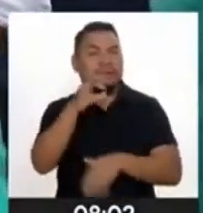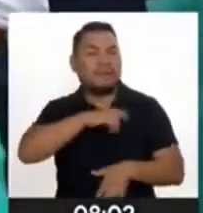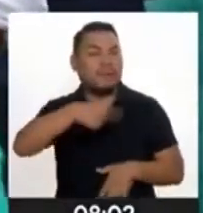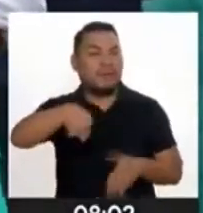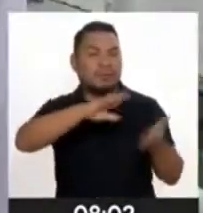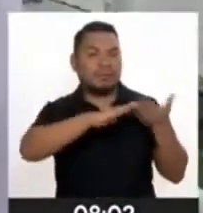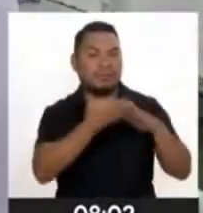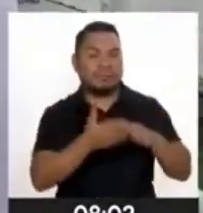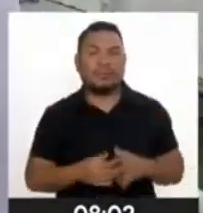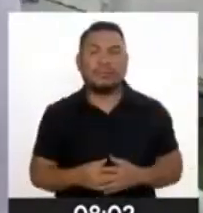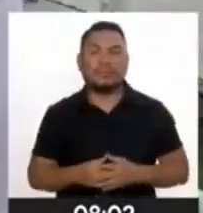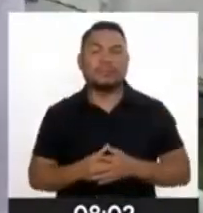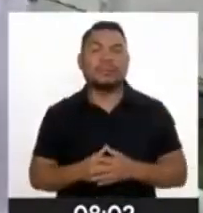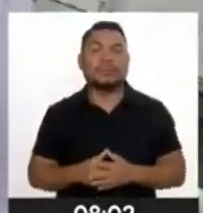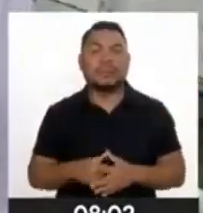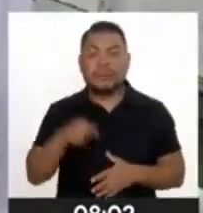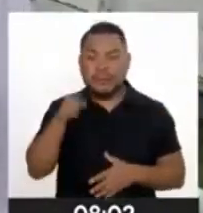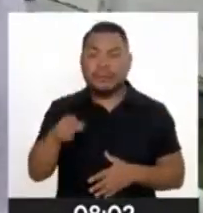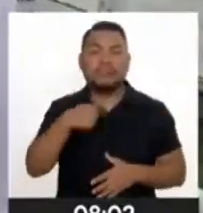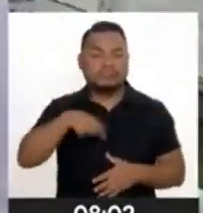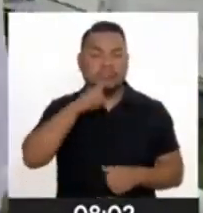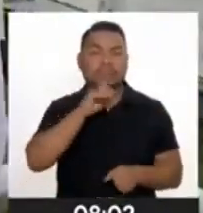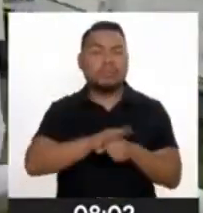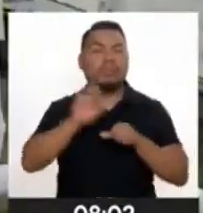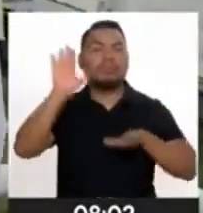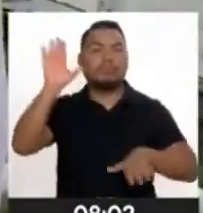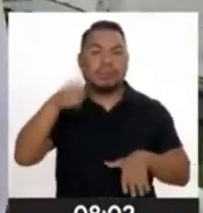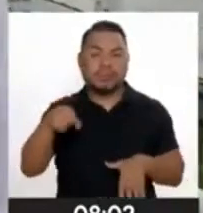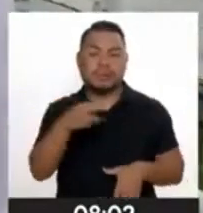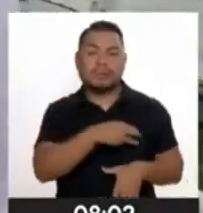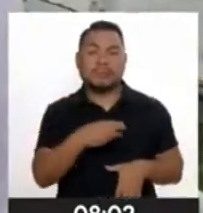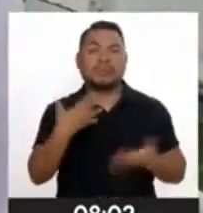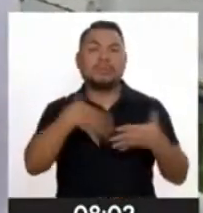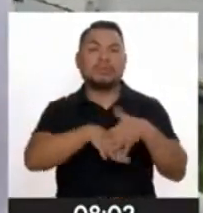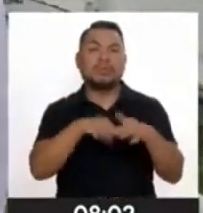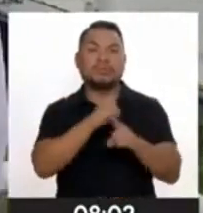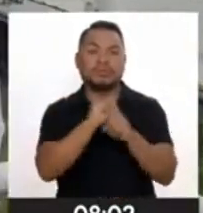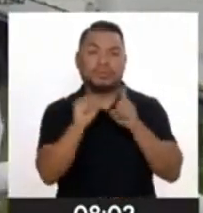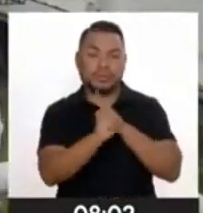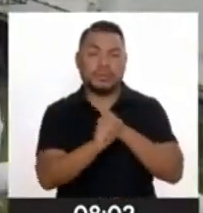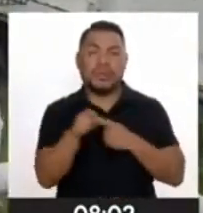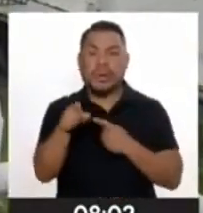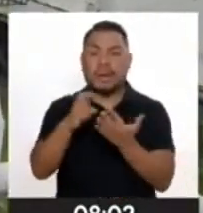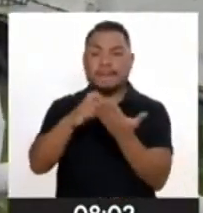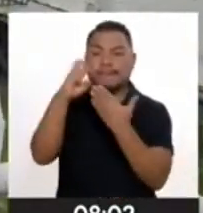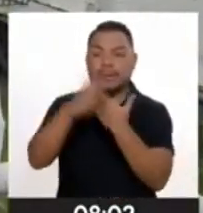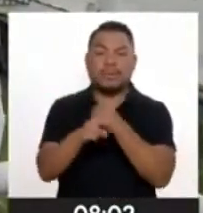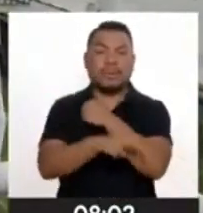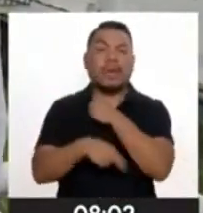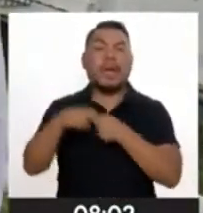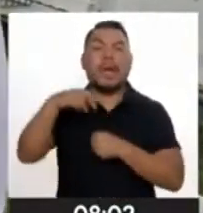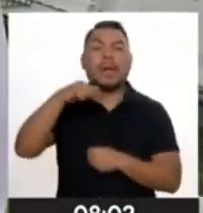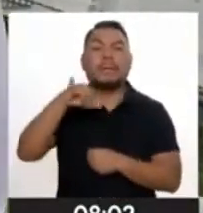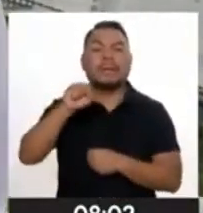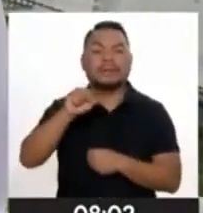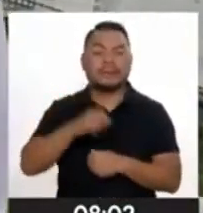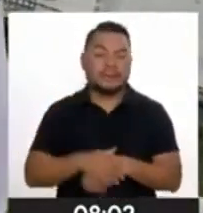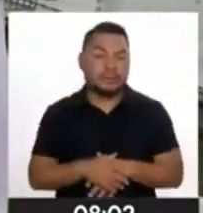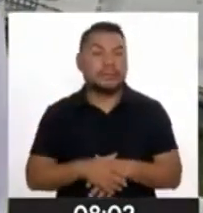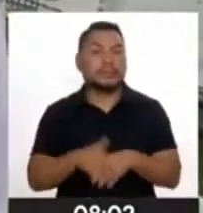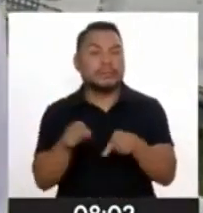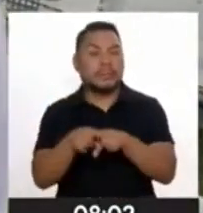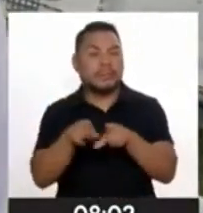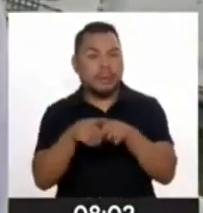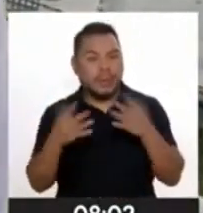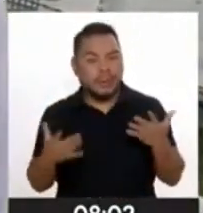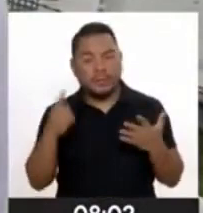de la población. Ese es el compromiso que tiene el Ministerio de Desarrollo e Inclusión Social a través de su programa Nacional País y asimismo